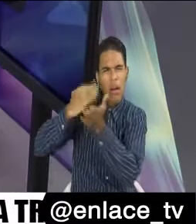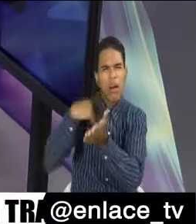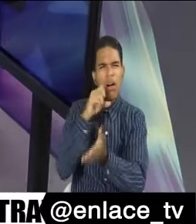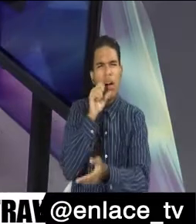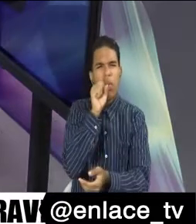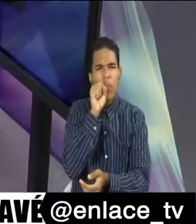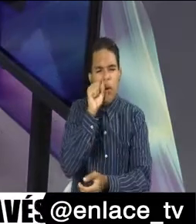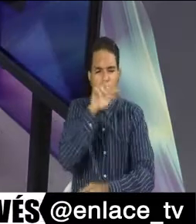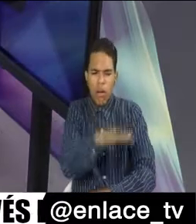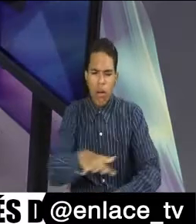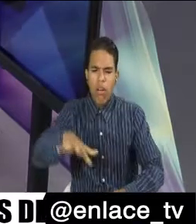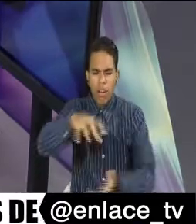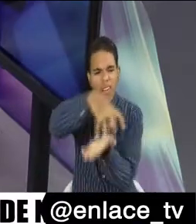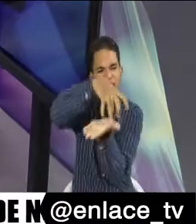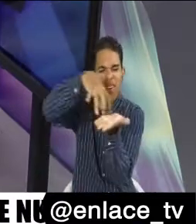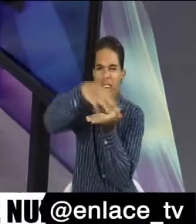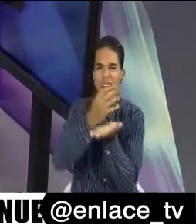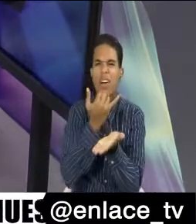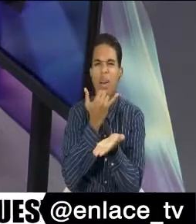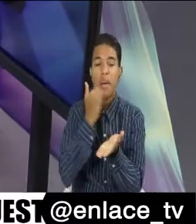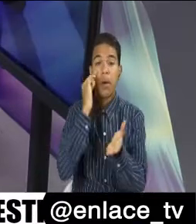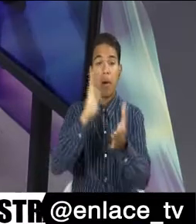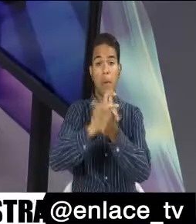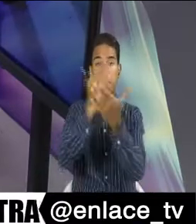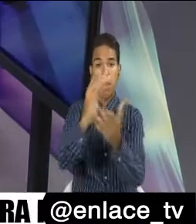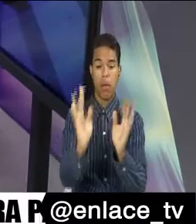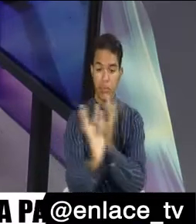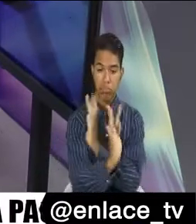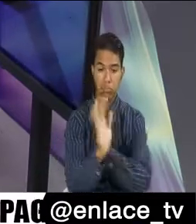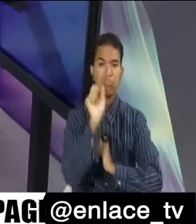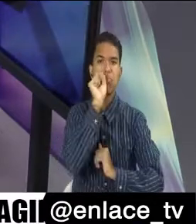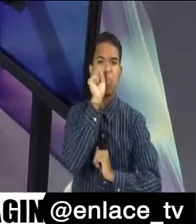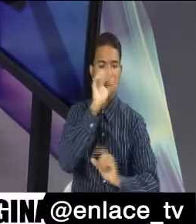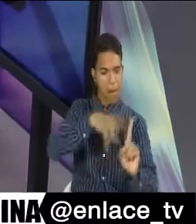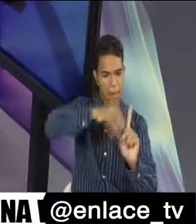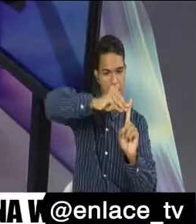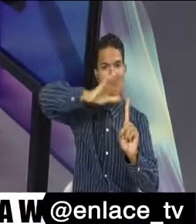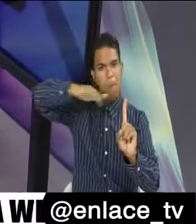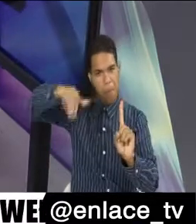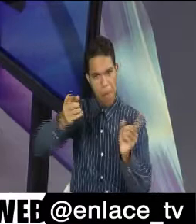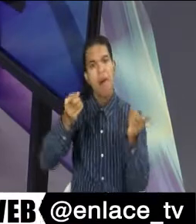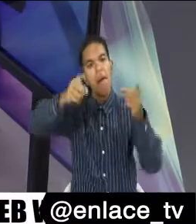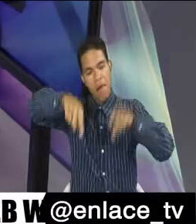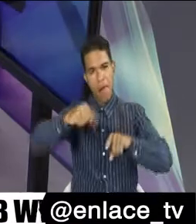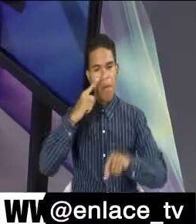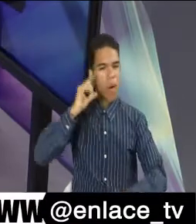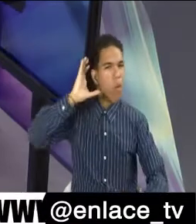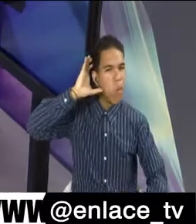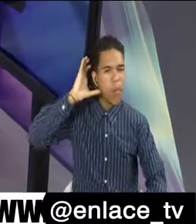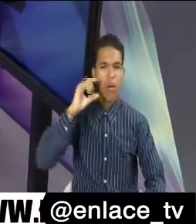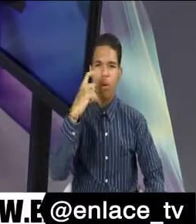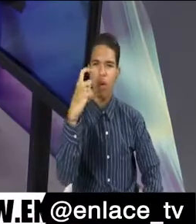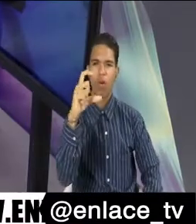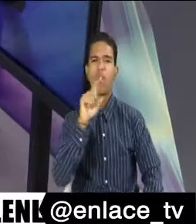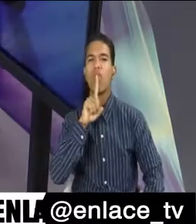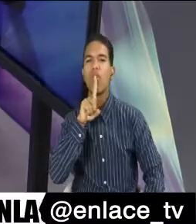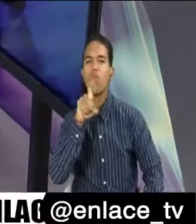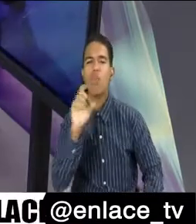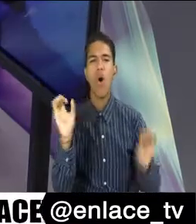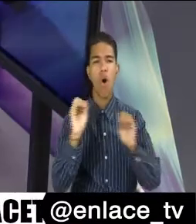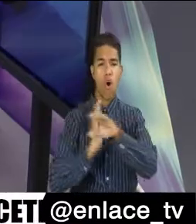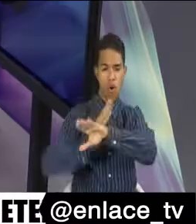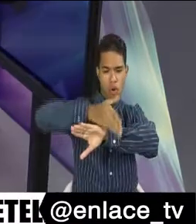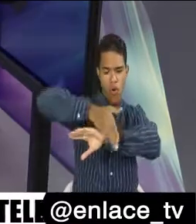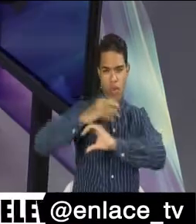ciudad y región. Saludamos a quienes nos ven en Barranca Bermeja, en Magdalena Medio y a quienes lo hacen a través de las redes sociales y por medio de